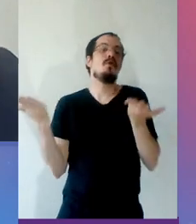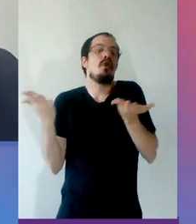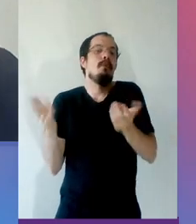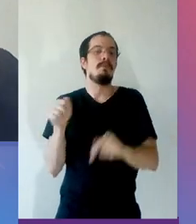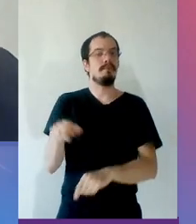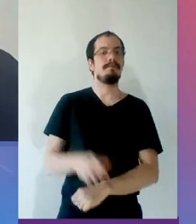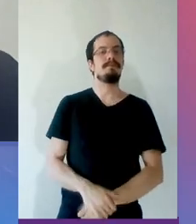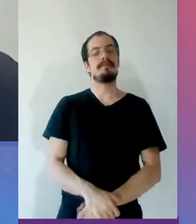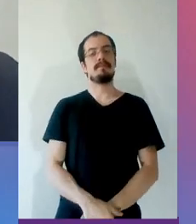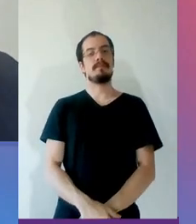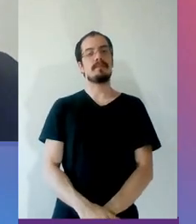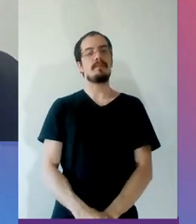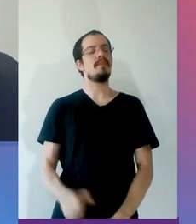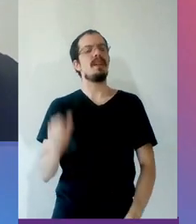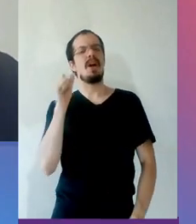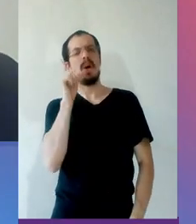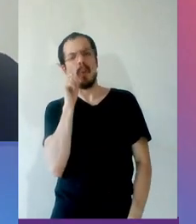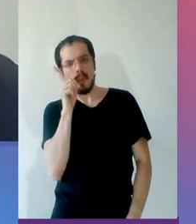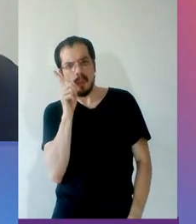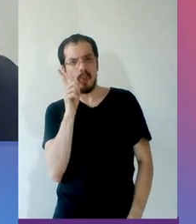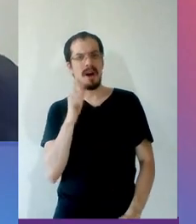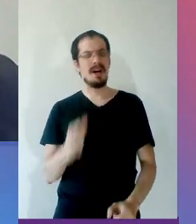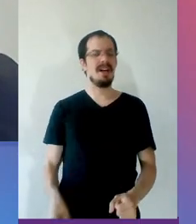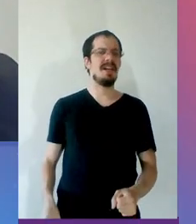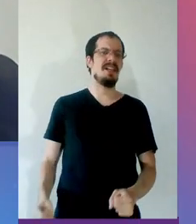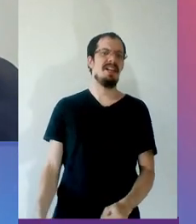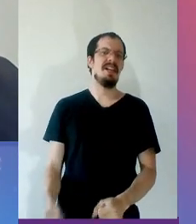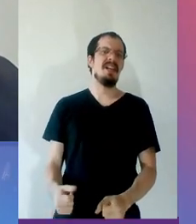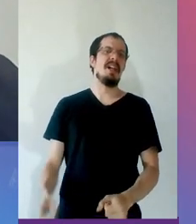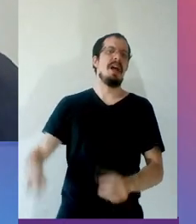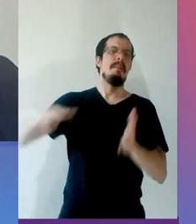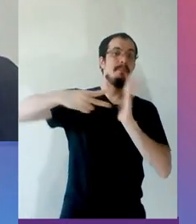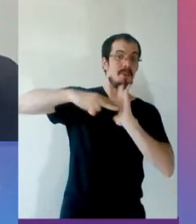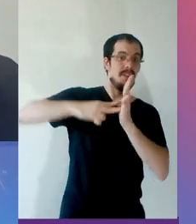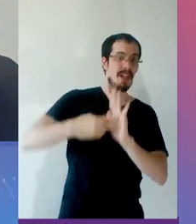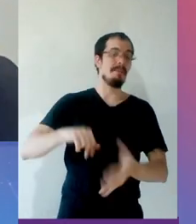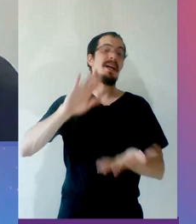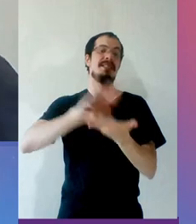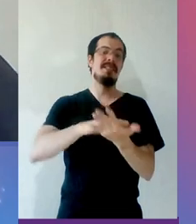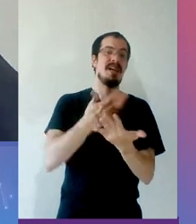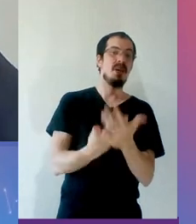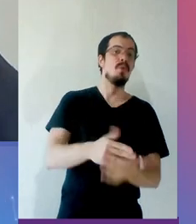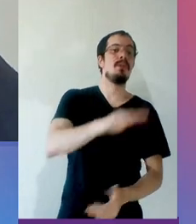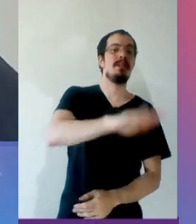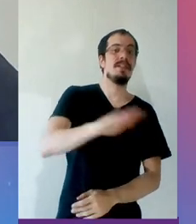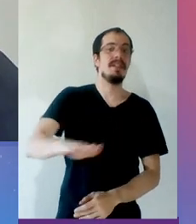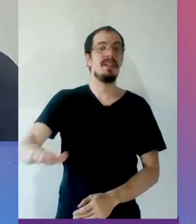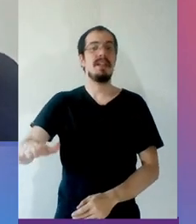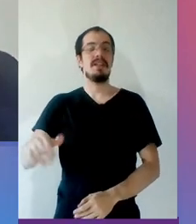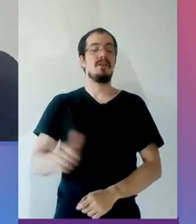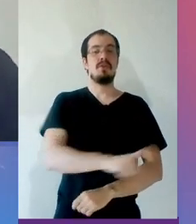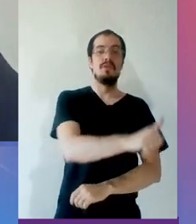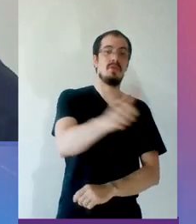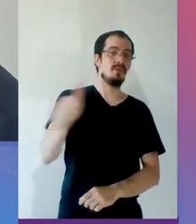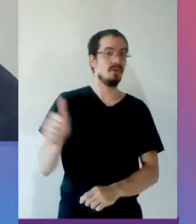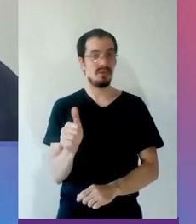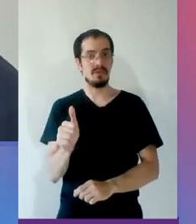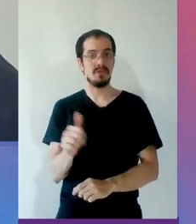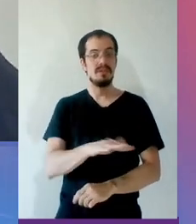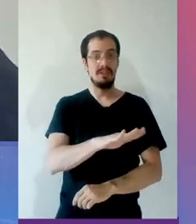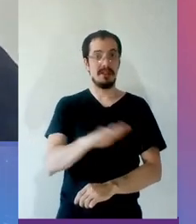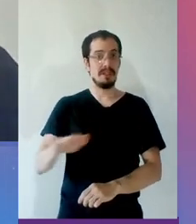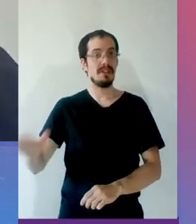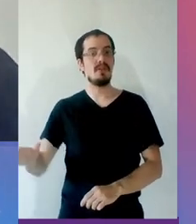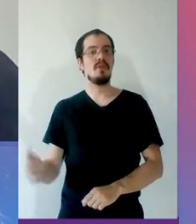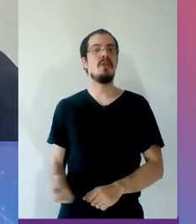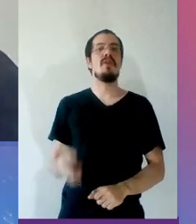es, ¿cuál es el impacto que tuvo en la salud de los niños y las niñas y en la calidad de vida